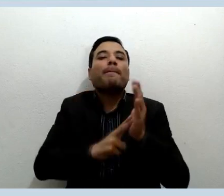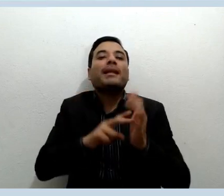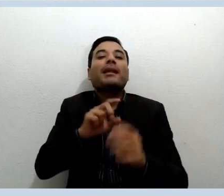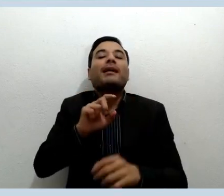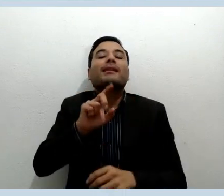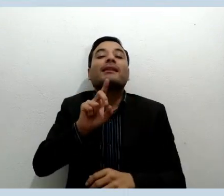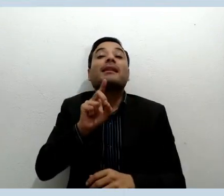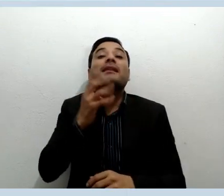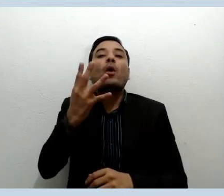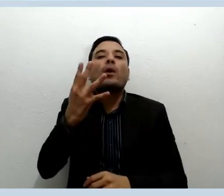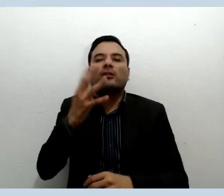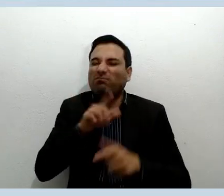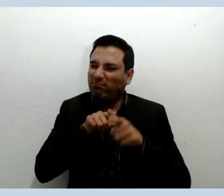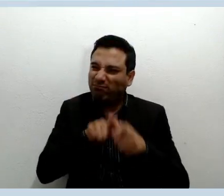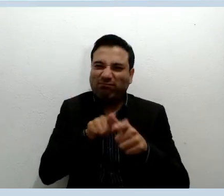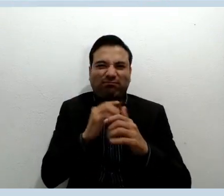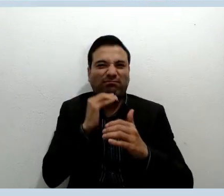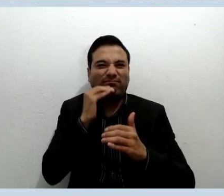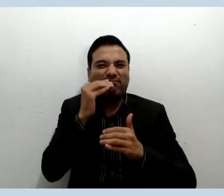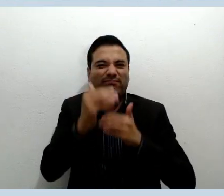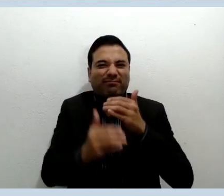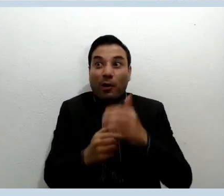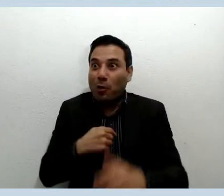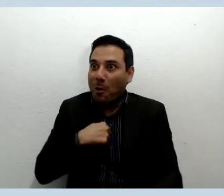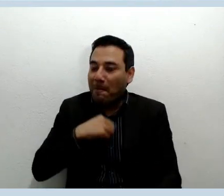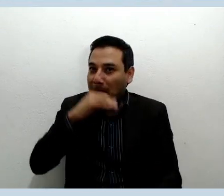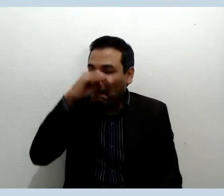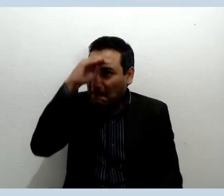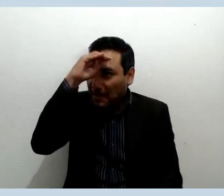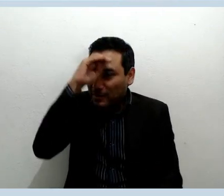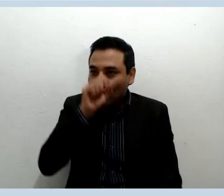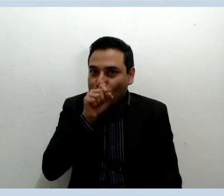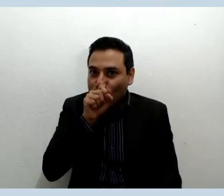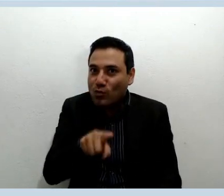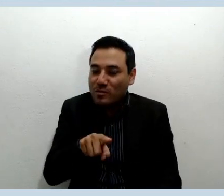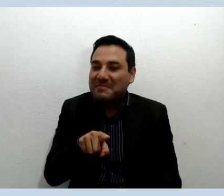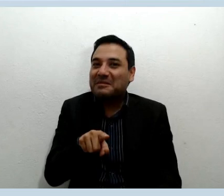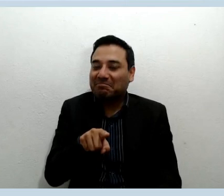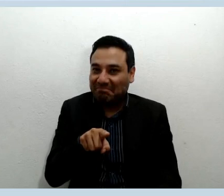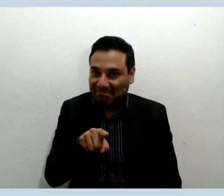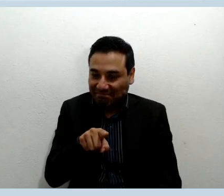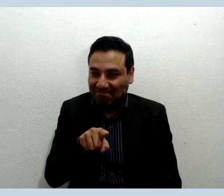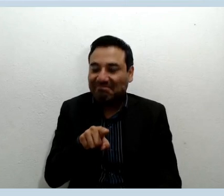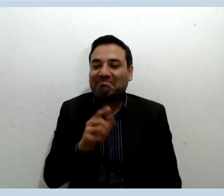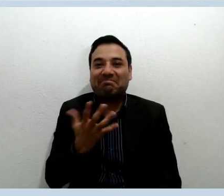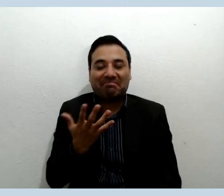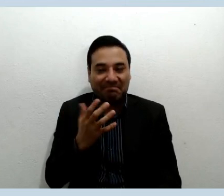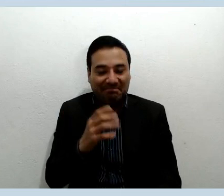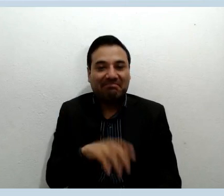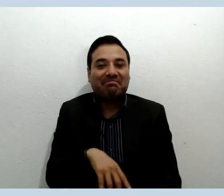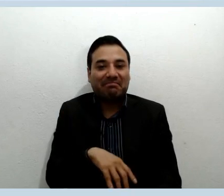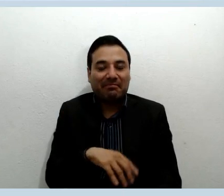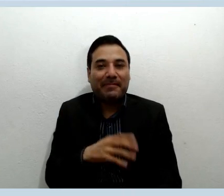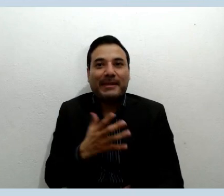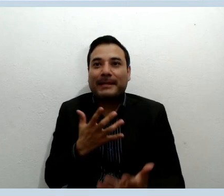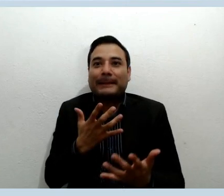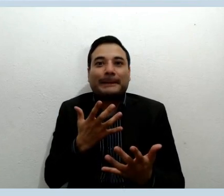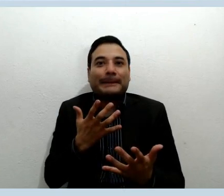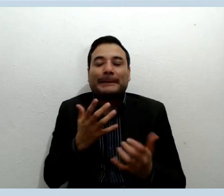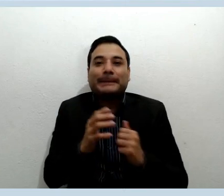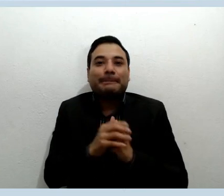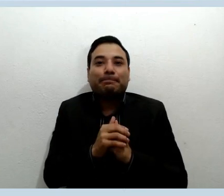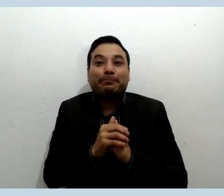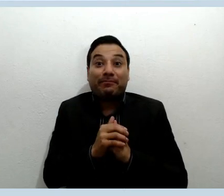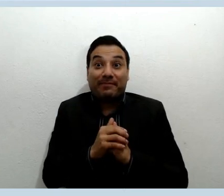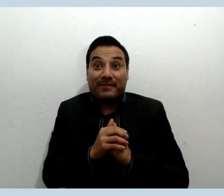2034 Yo también estaba pensando en en eso enes es quienes acompañan